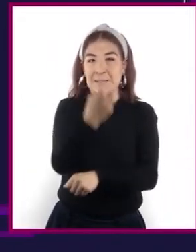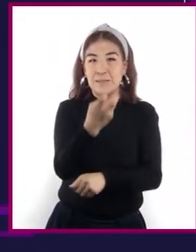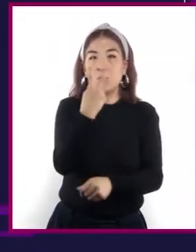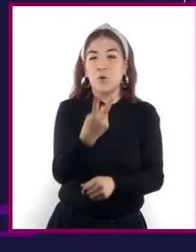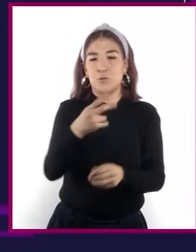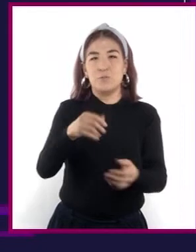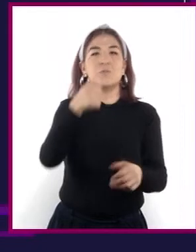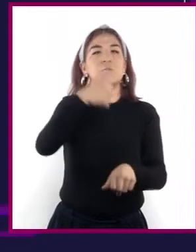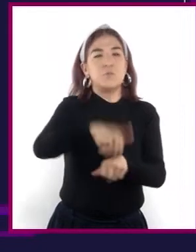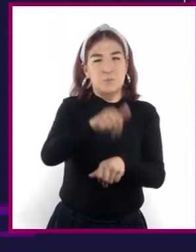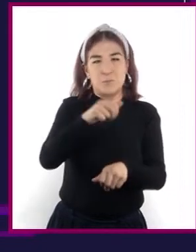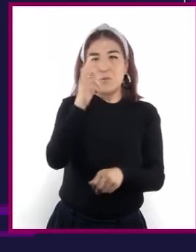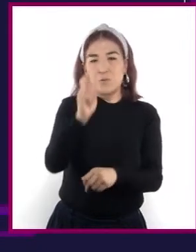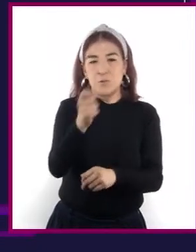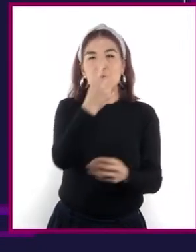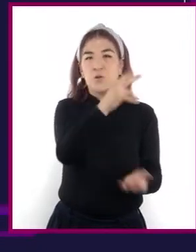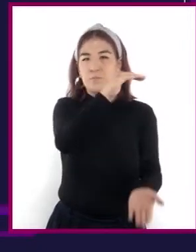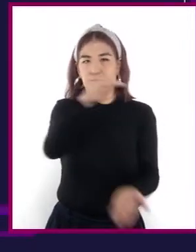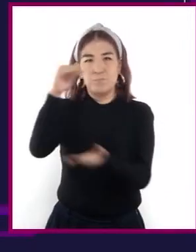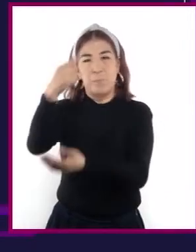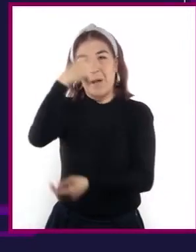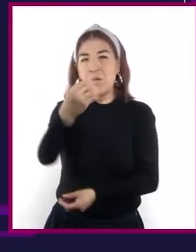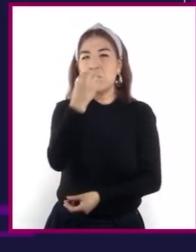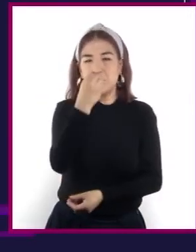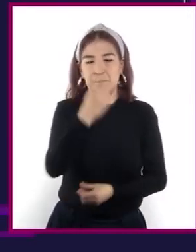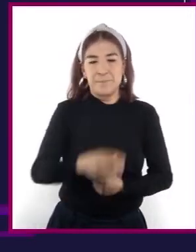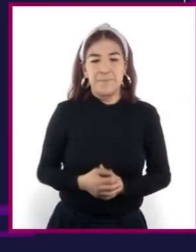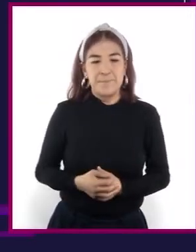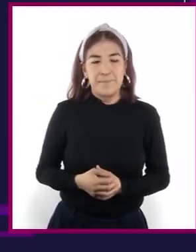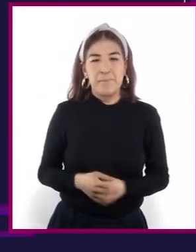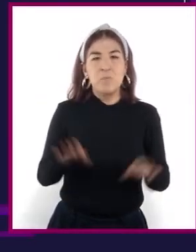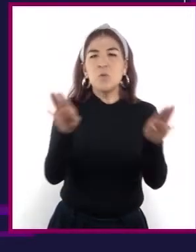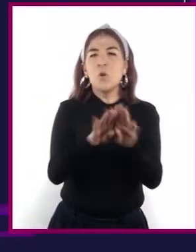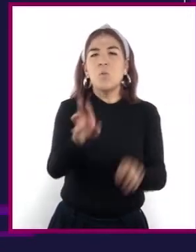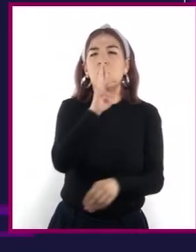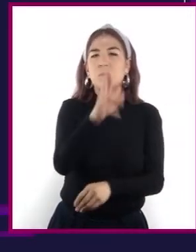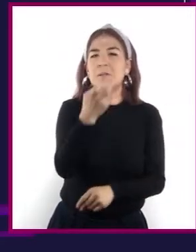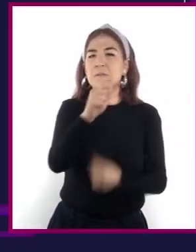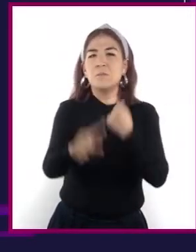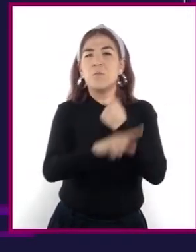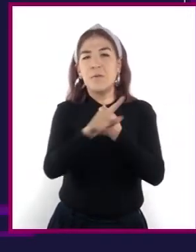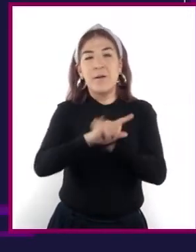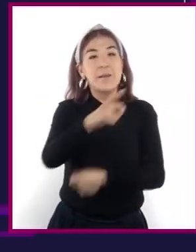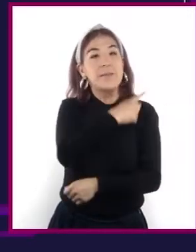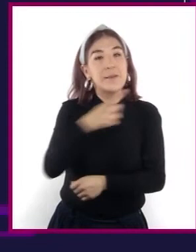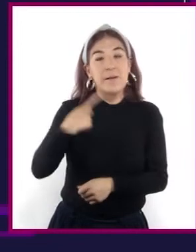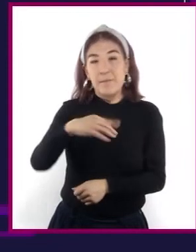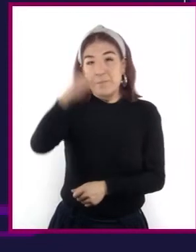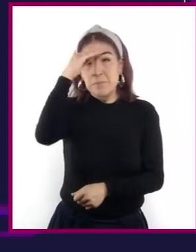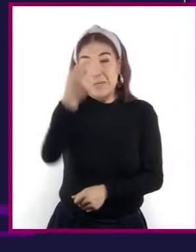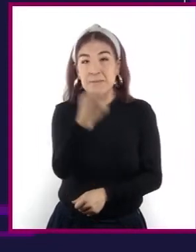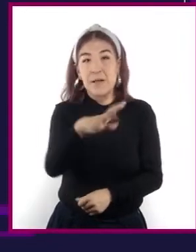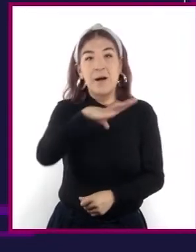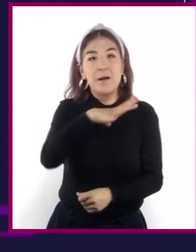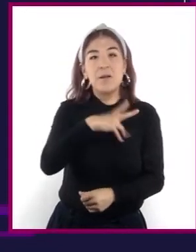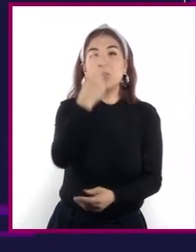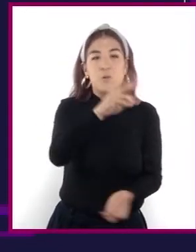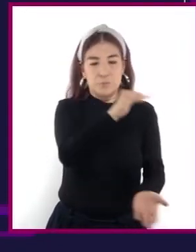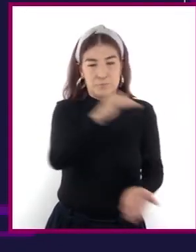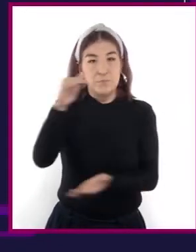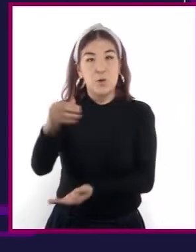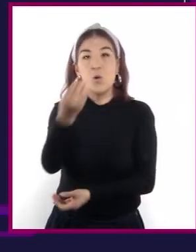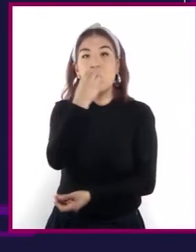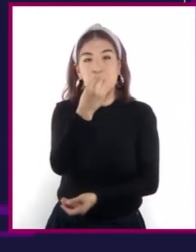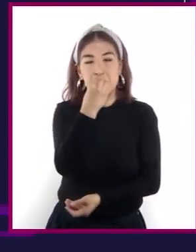bultos de alimento. Una manera de iniciar la resolución del problema es considerar que se tienen 2 bultos de